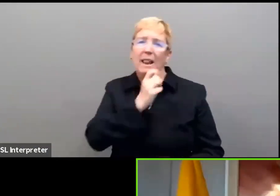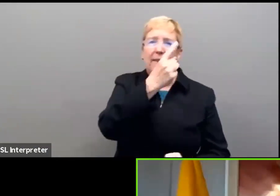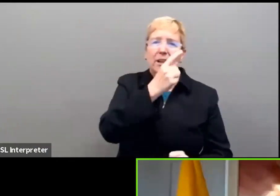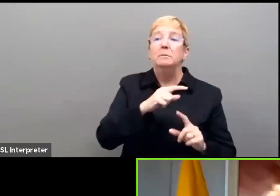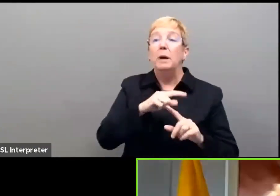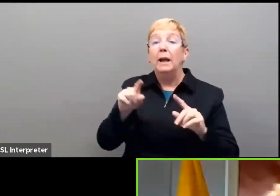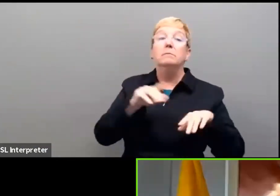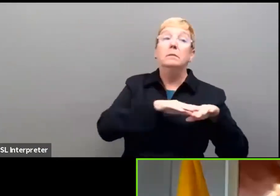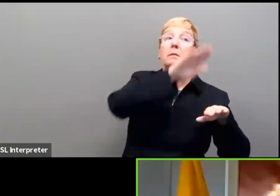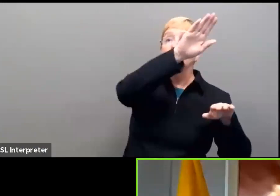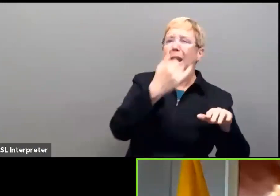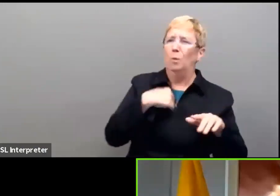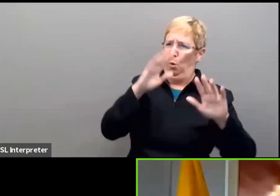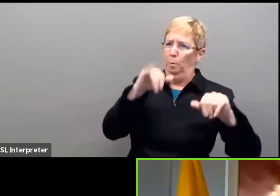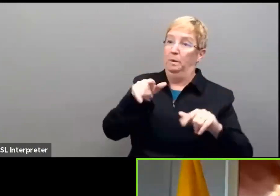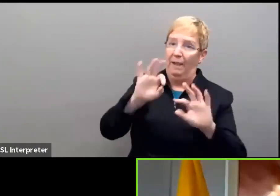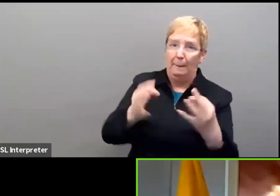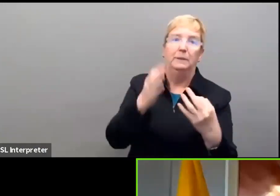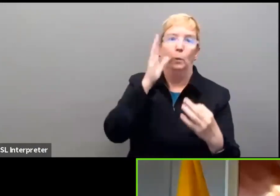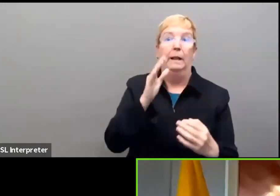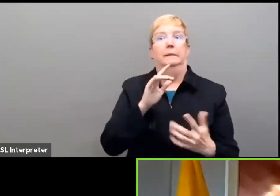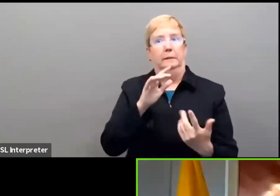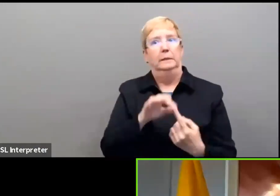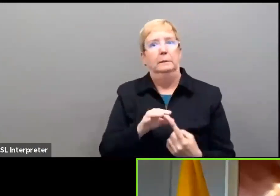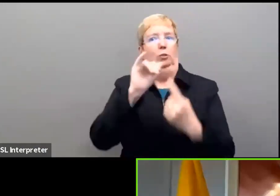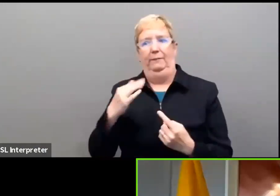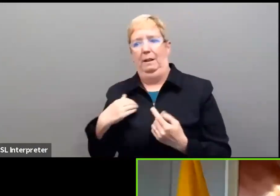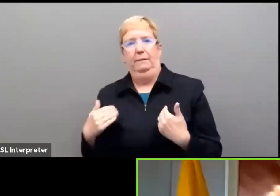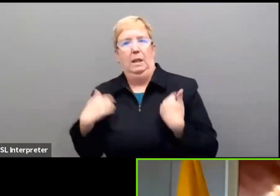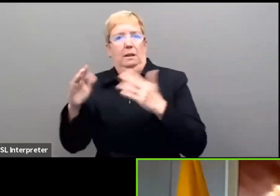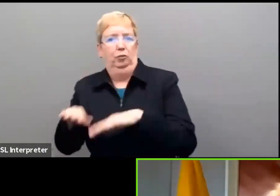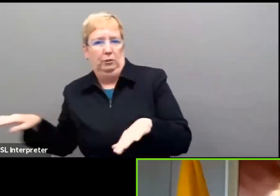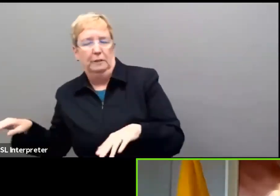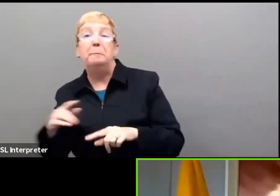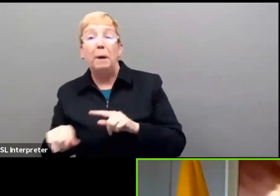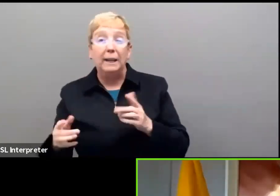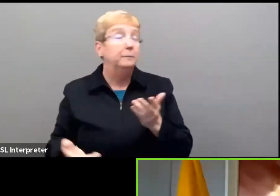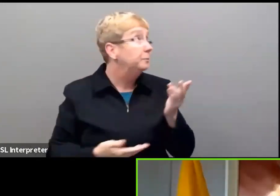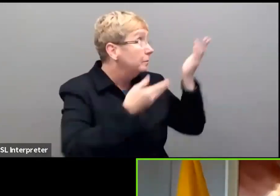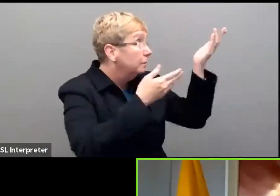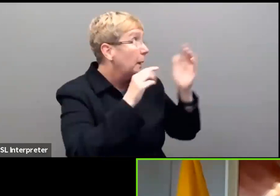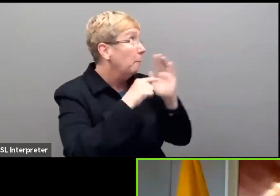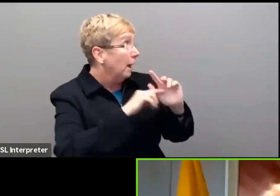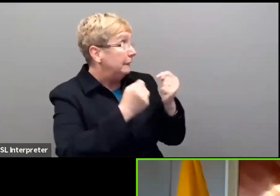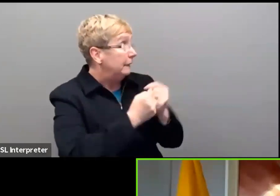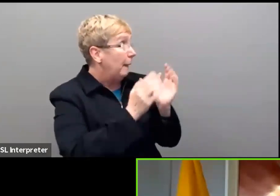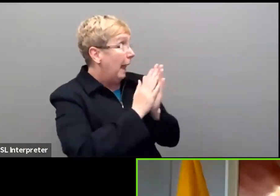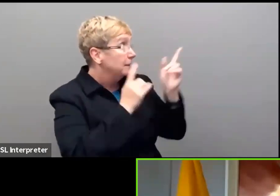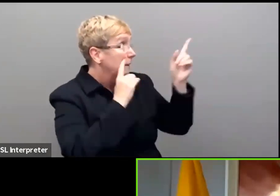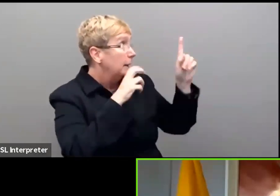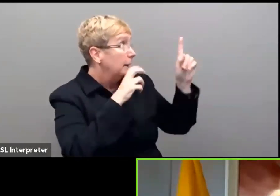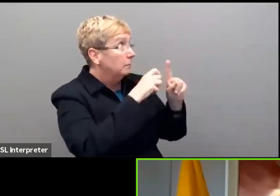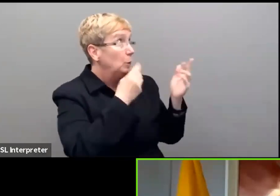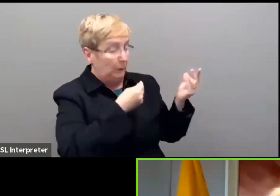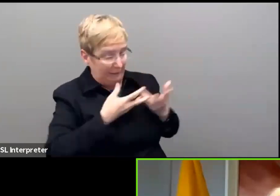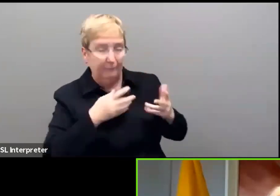de entre 5 y 11 años. Entonces, nosotros vamos a proveer educación, asegurar de que sea accesible, pero no es una decisión